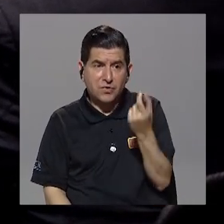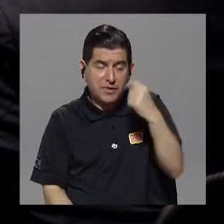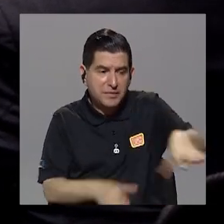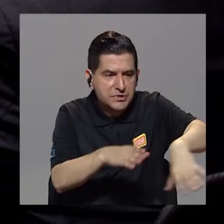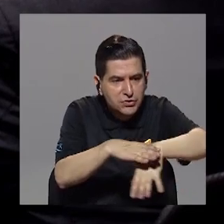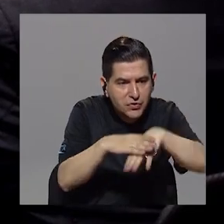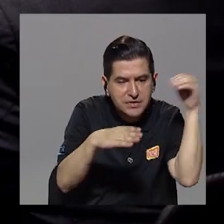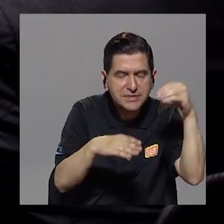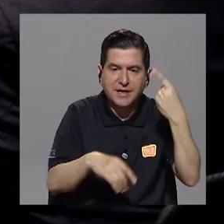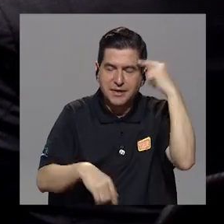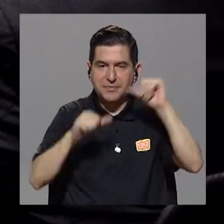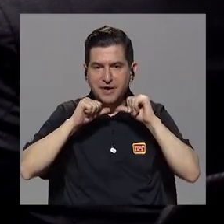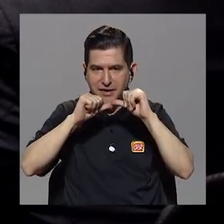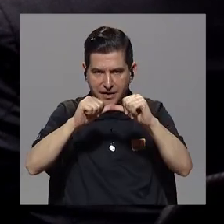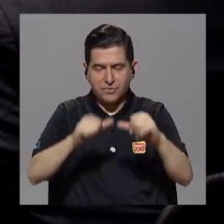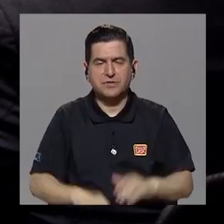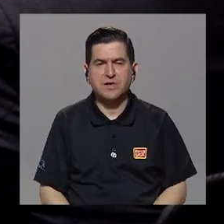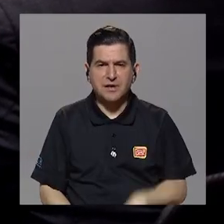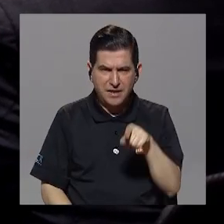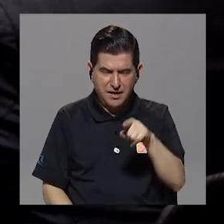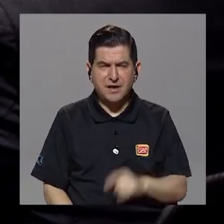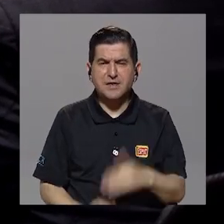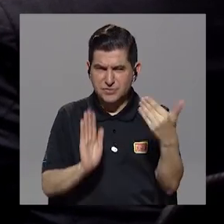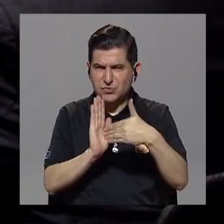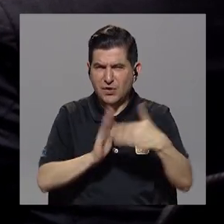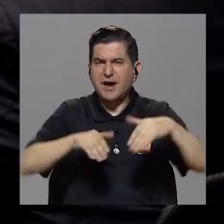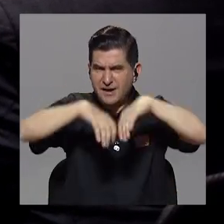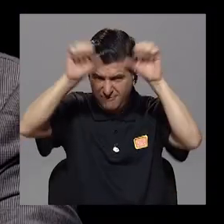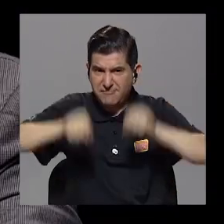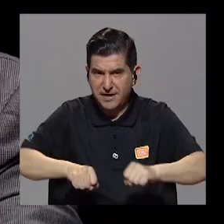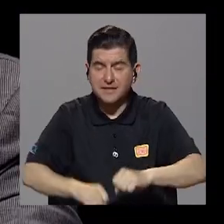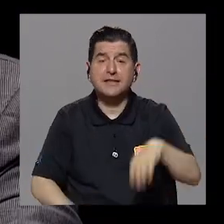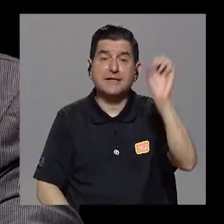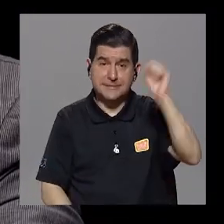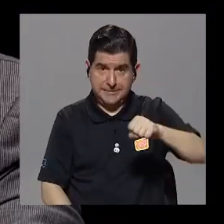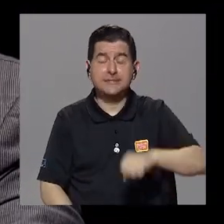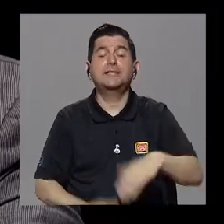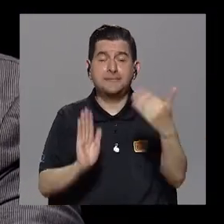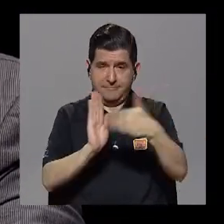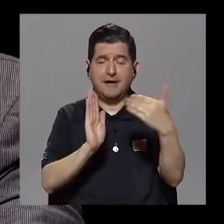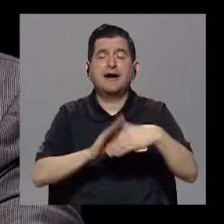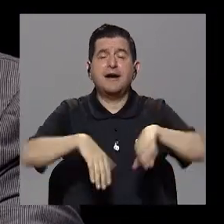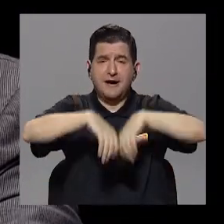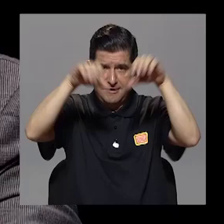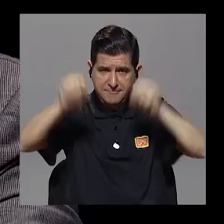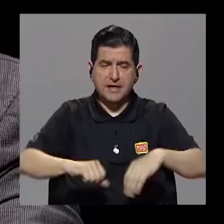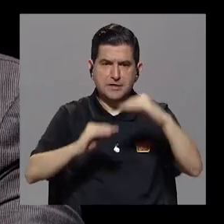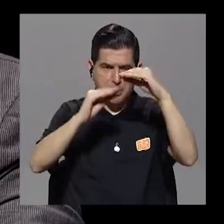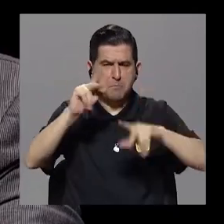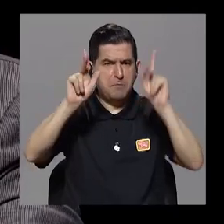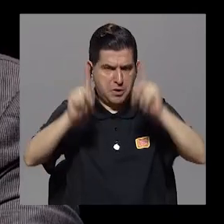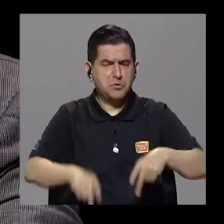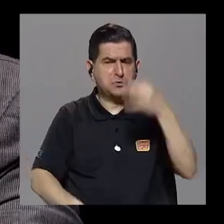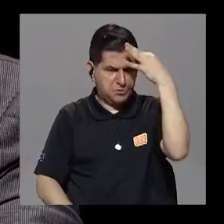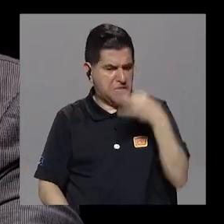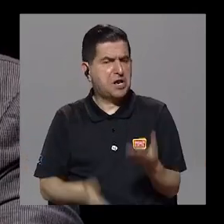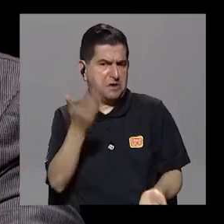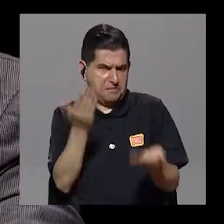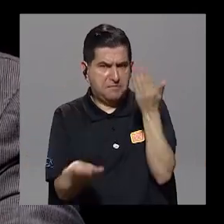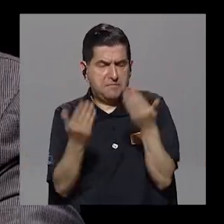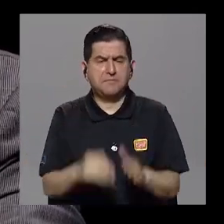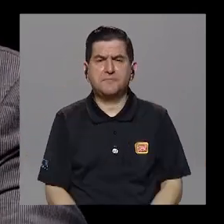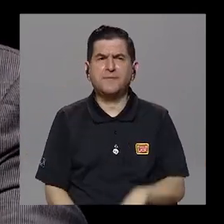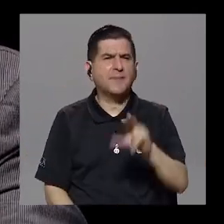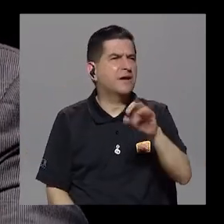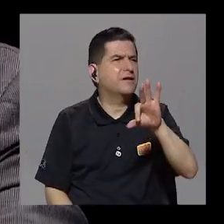subsistir. ¿Qué tanto eso en el mito afecta el sistema? Sí afectó el sistema, menos de lo que la gente se